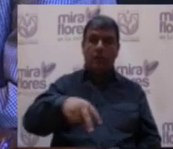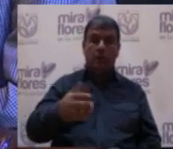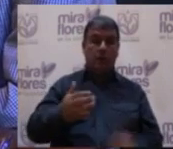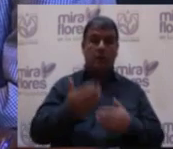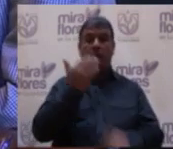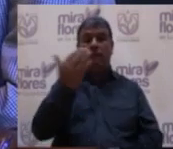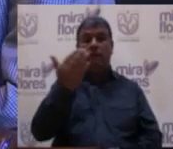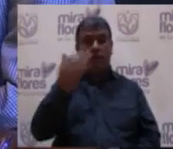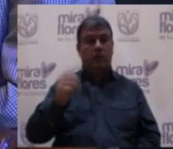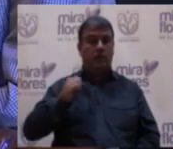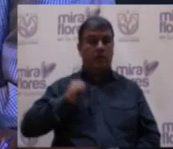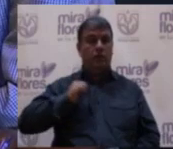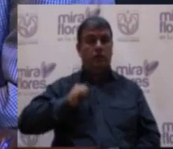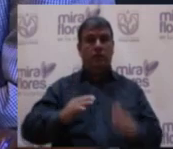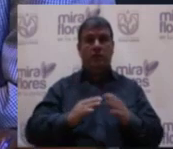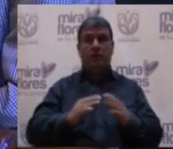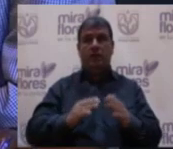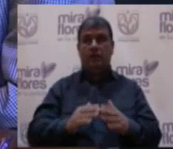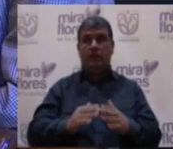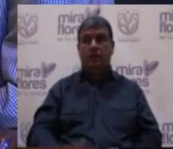acá al frente de la municipalidad.